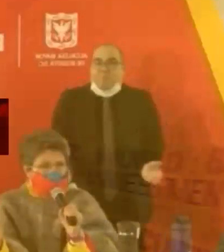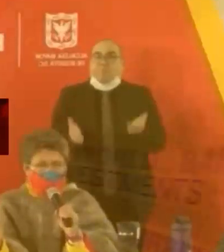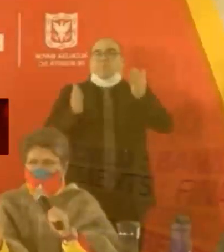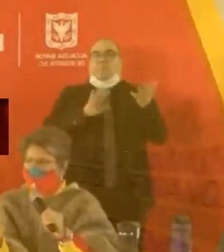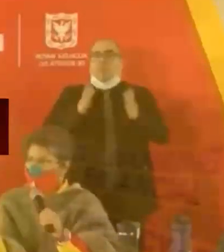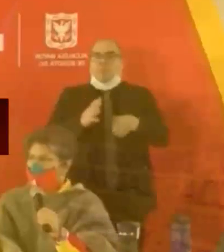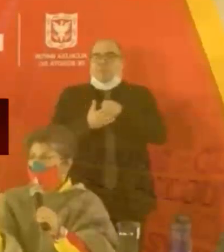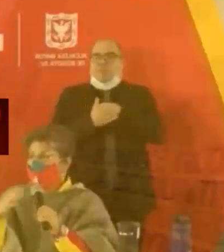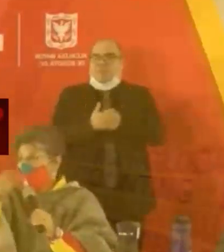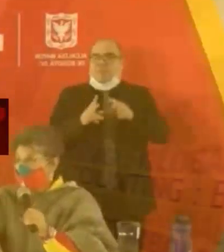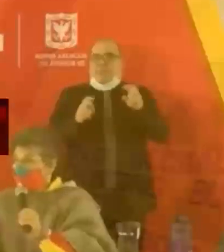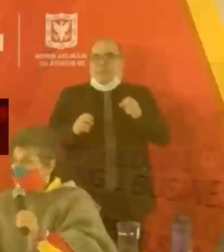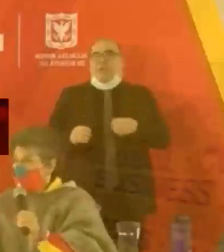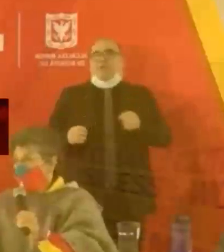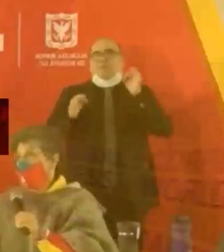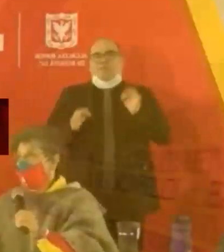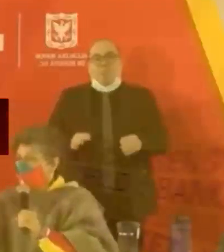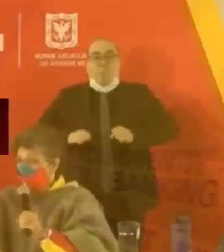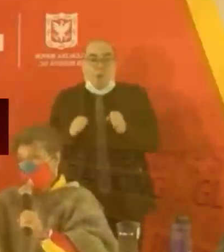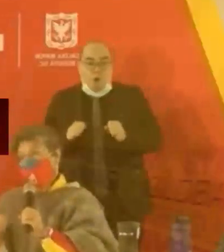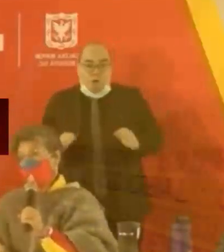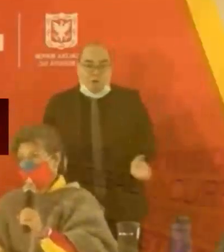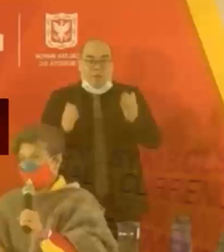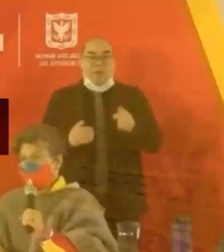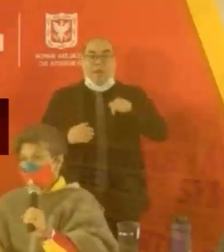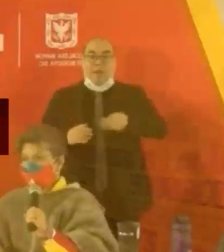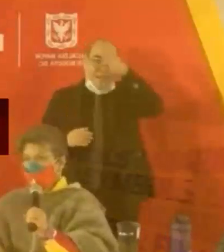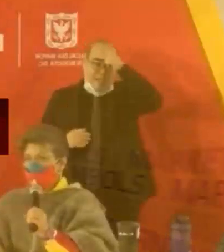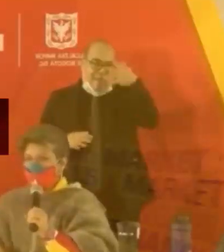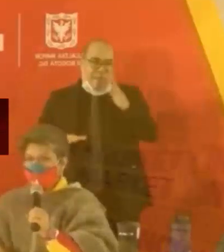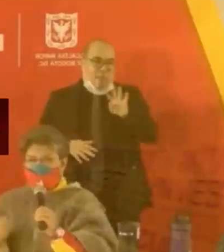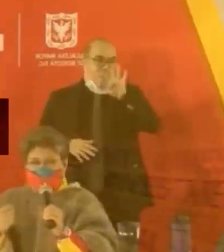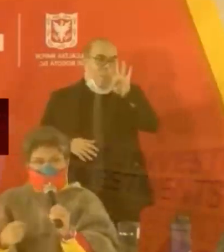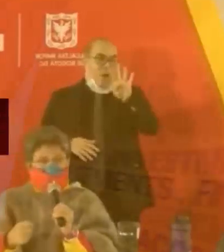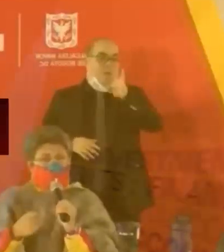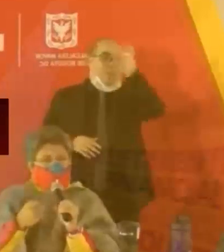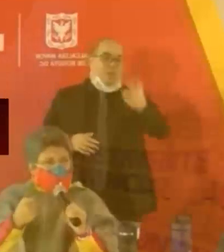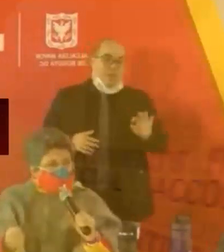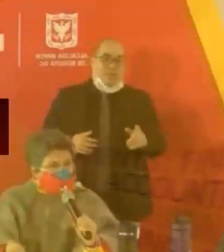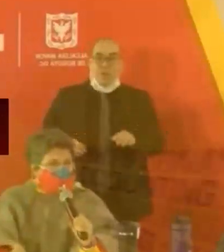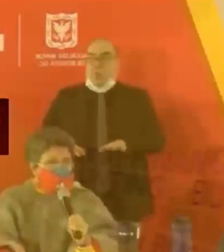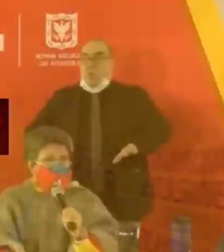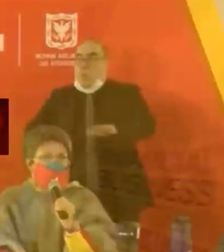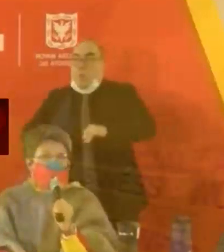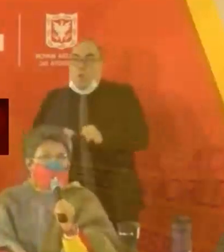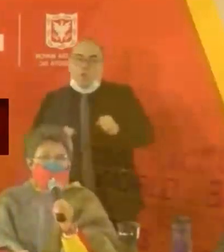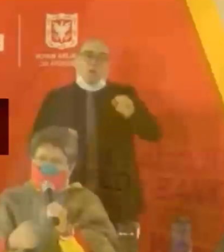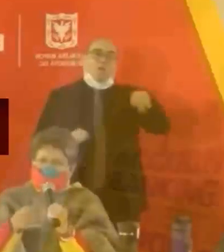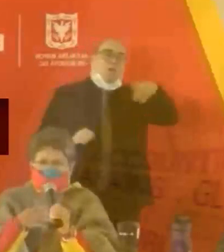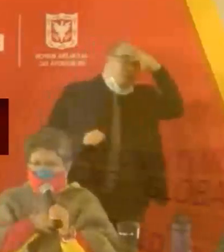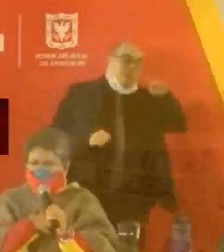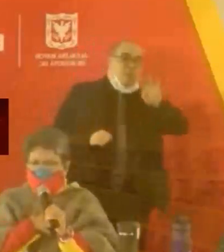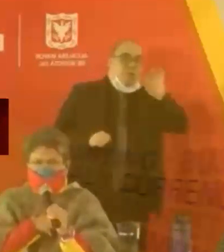amenazada por la comunidad venezolana que está haciendo presencia en Colombia, pues por supuesto que estamos preocupados, y es por eso que hemos levantado